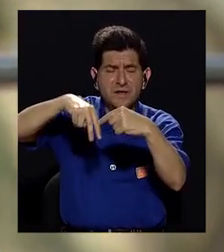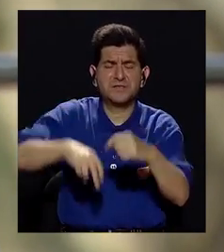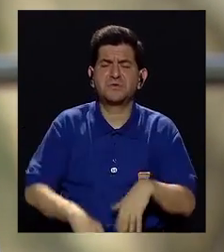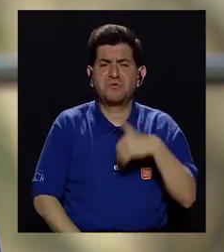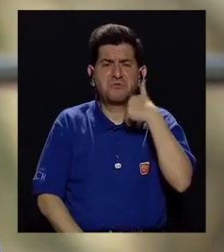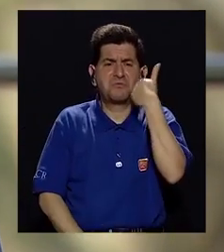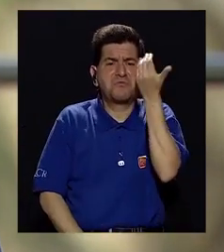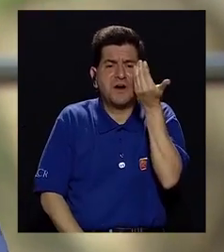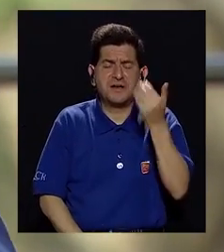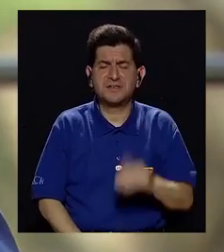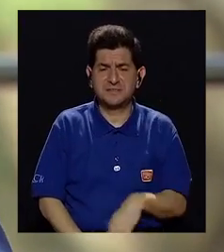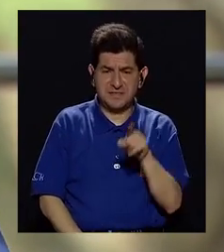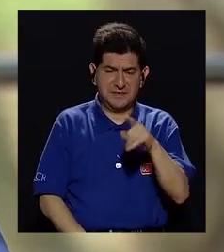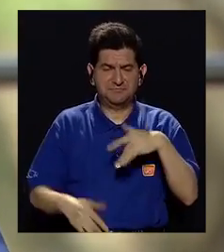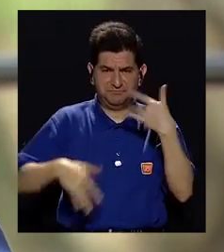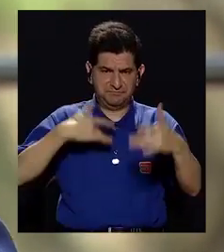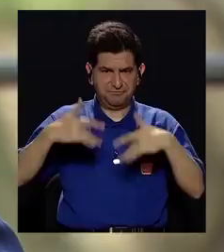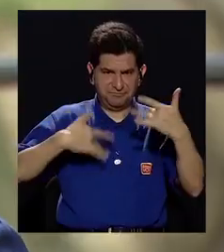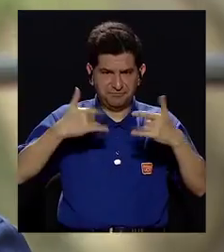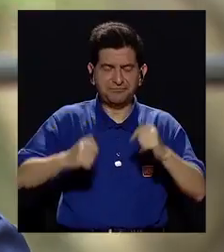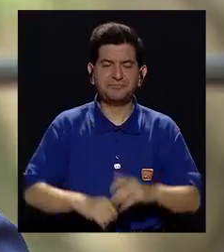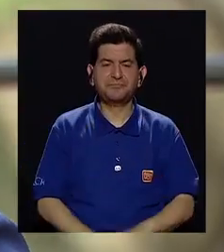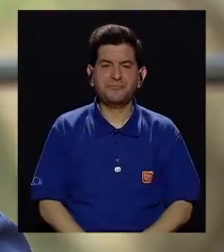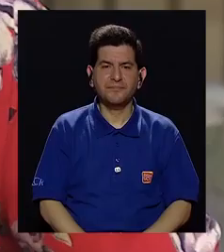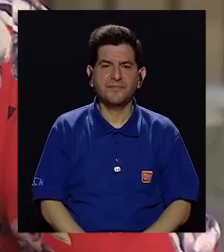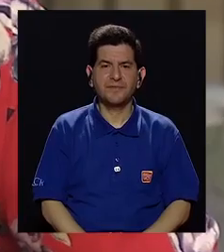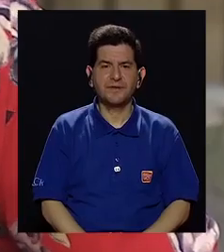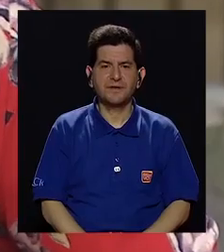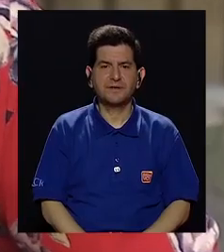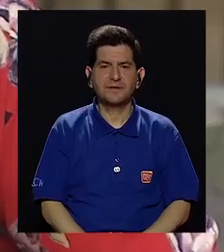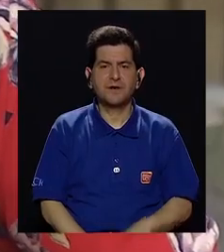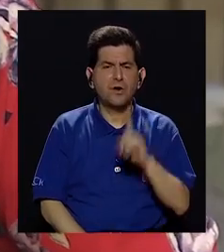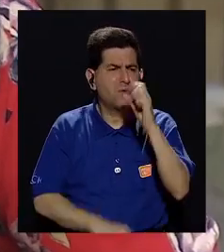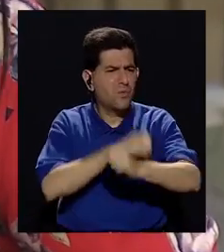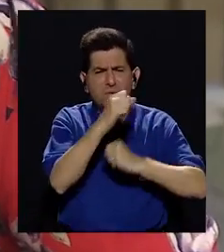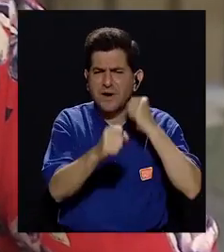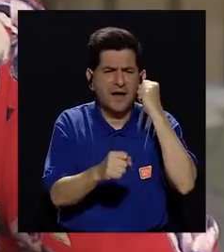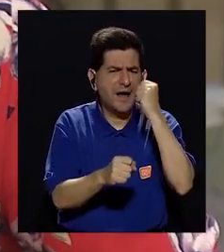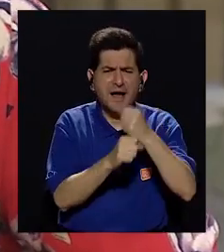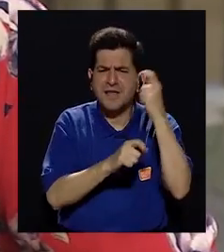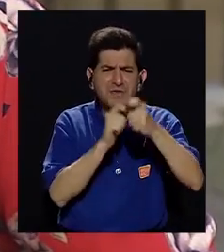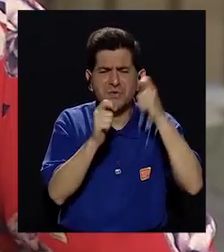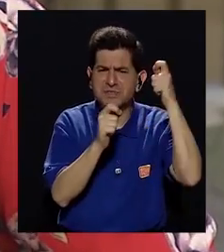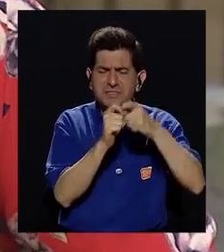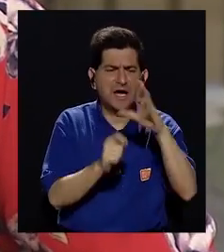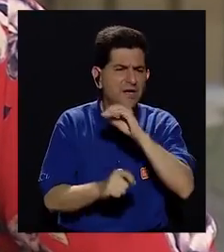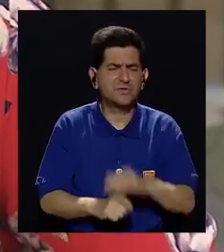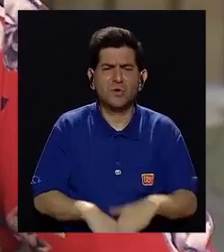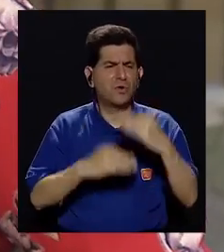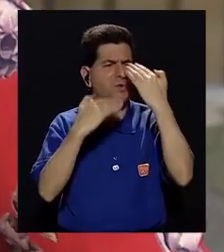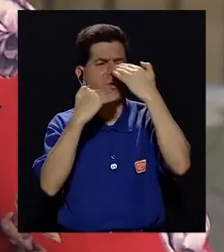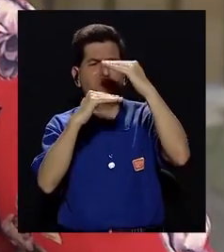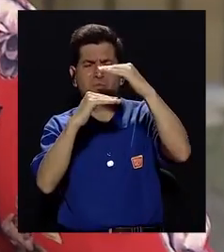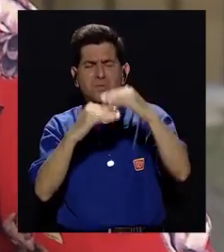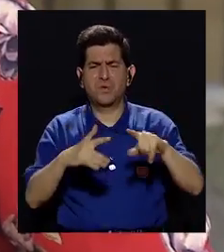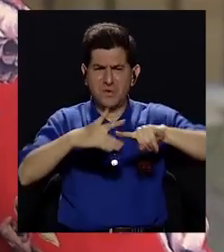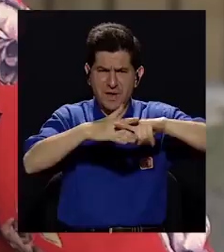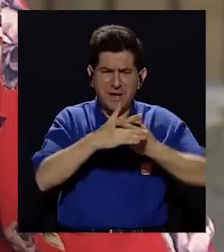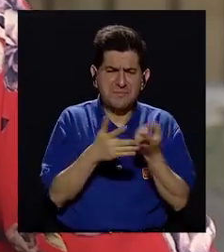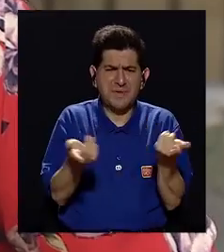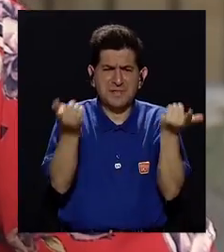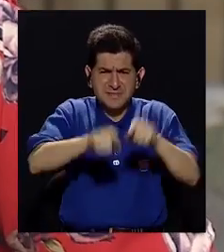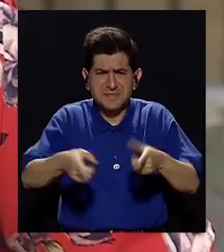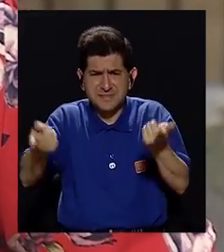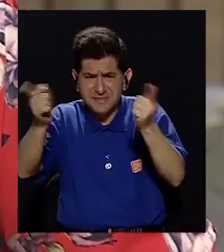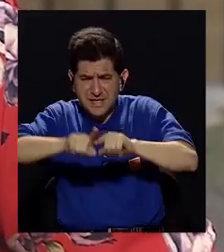toca aquí muy fácilmente debajo de la piel. Doctor, ¿hay una edad específica o cuál es el rango de edad que mayor ya empieza a